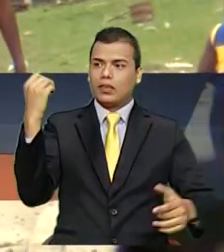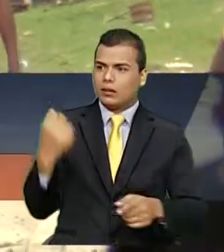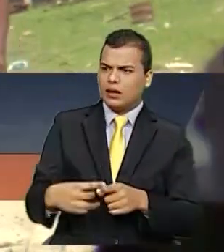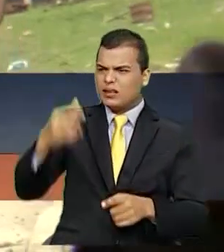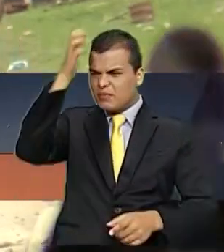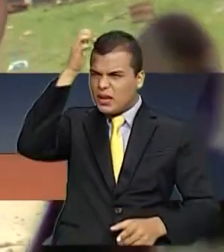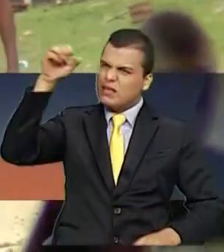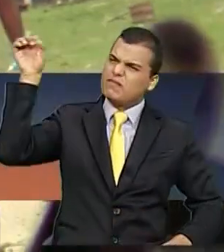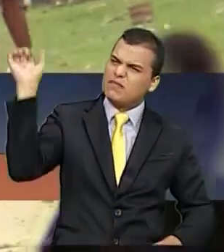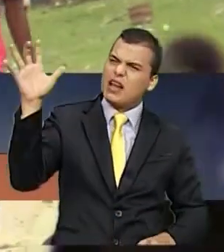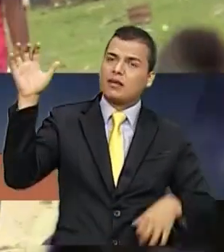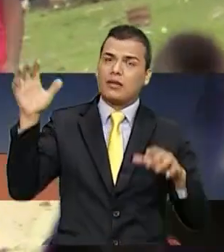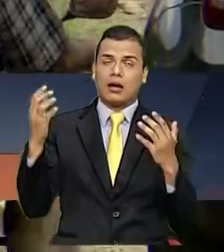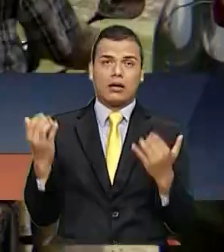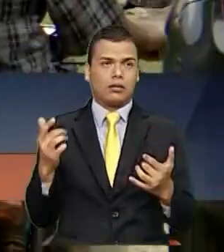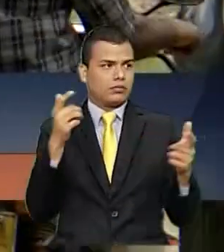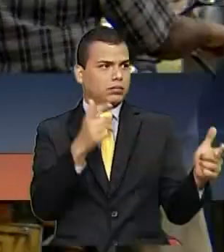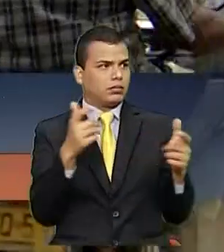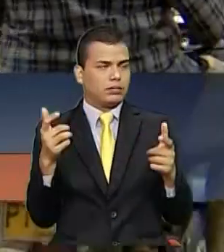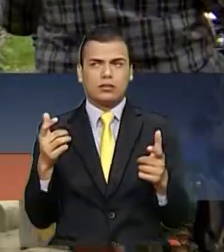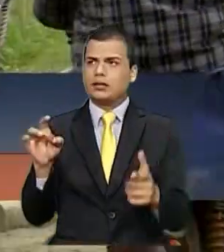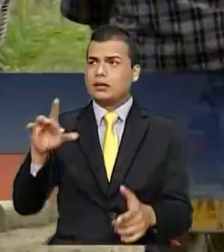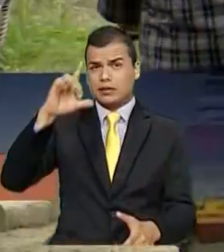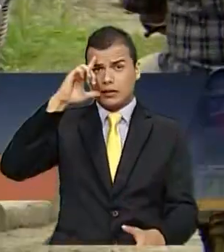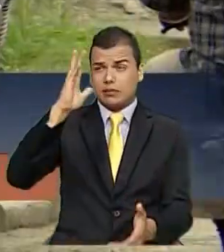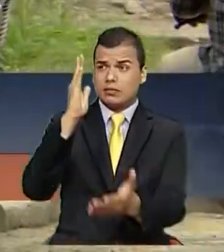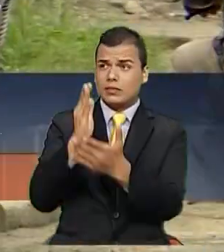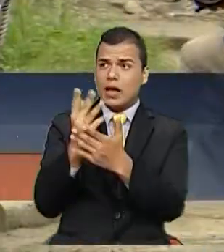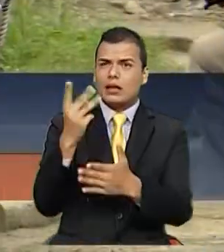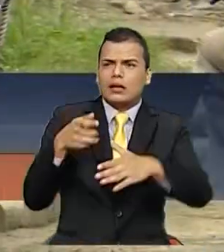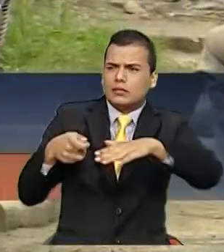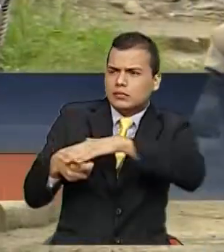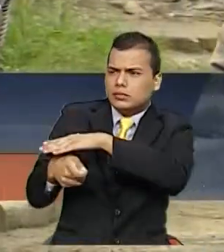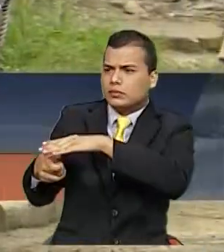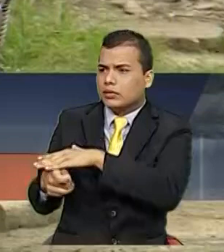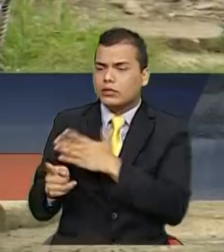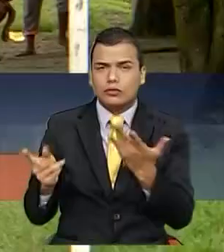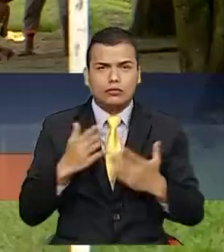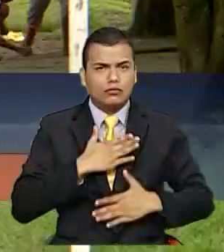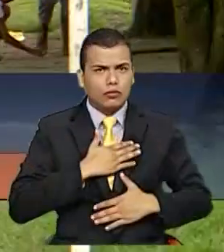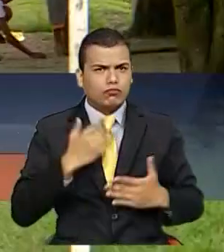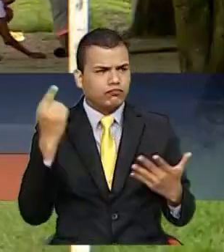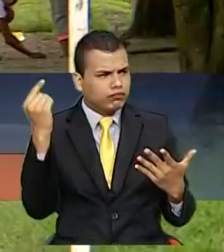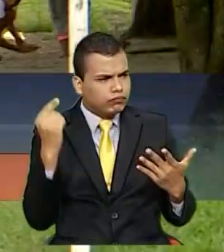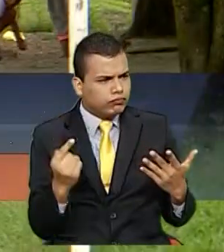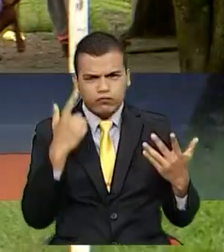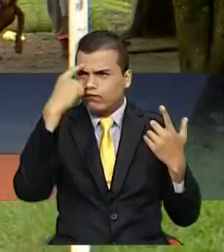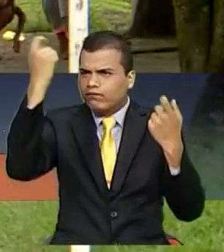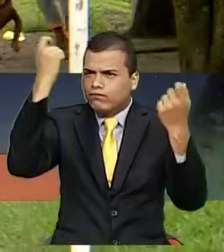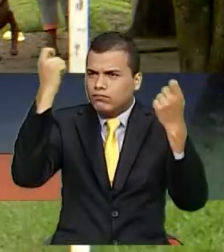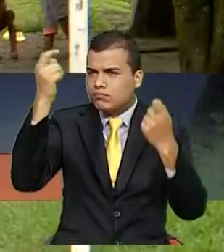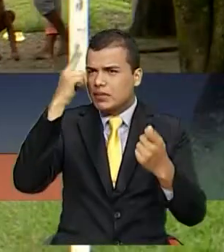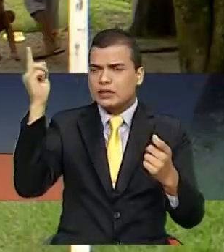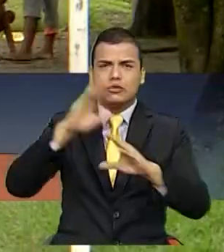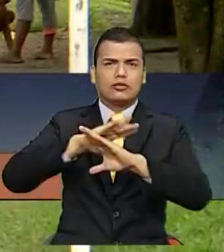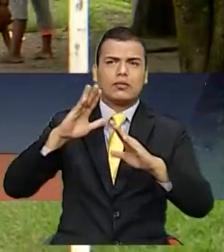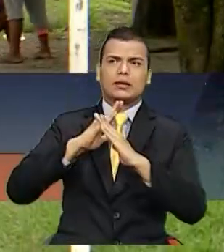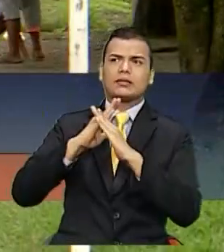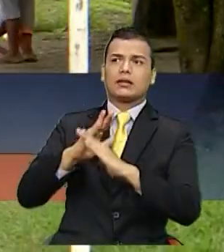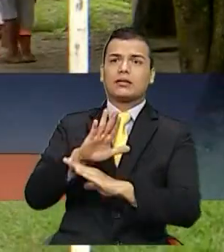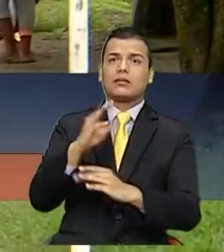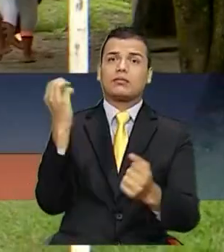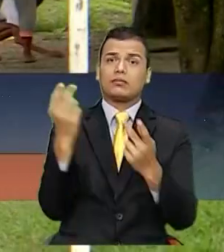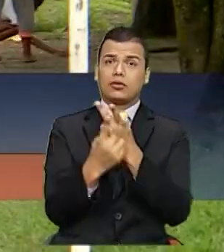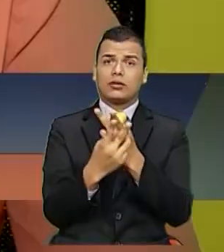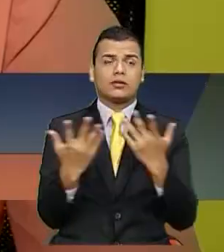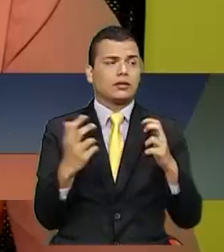donde tuvimos 3 asesinatos. Dice estar adelantando varias acciones para frenar esta ola de violencia. Nos hemos reunido con los